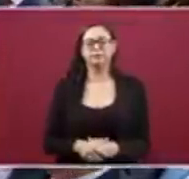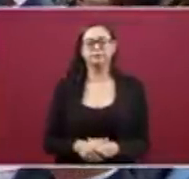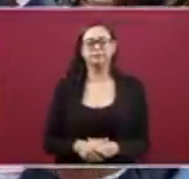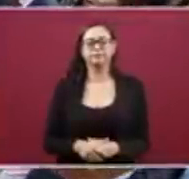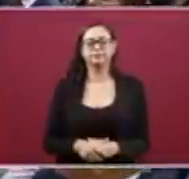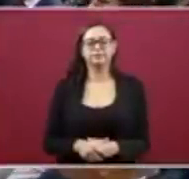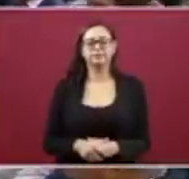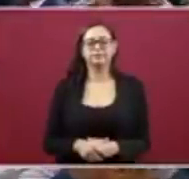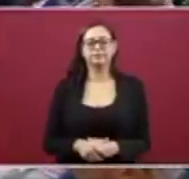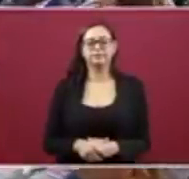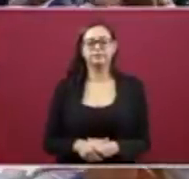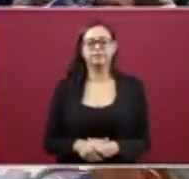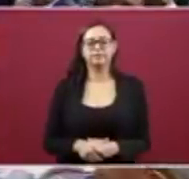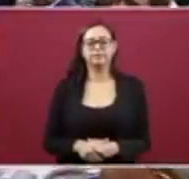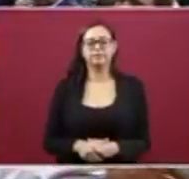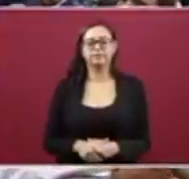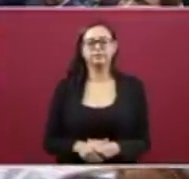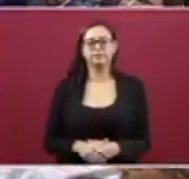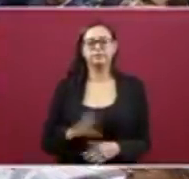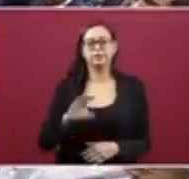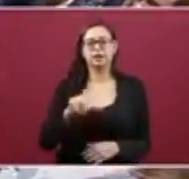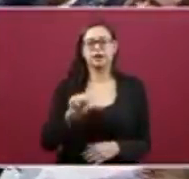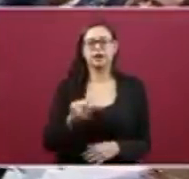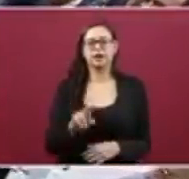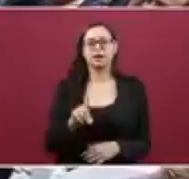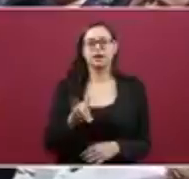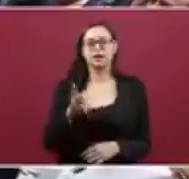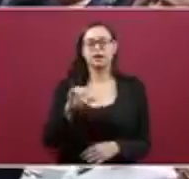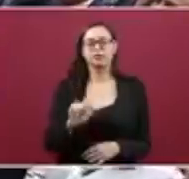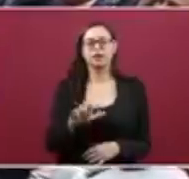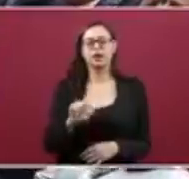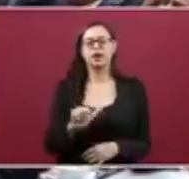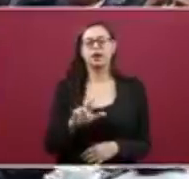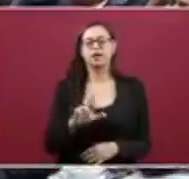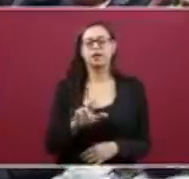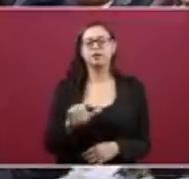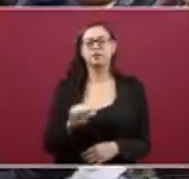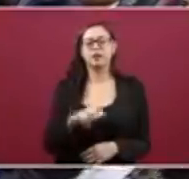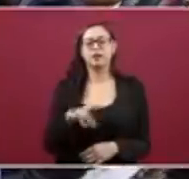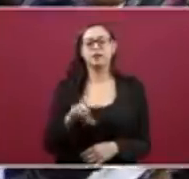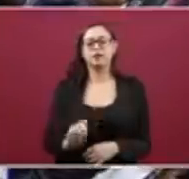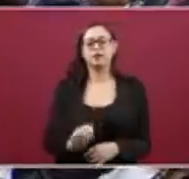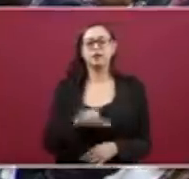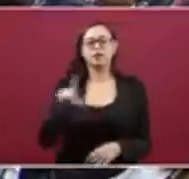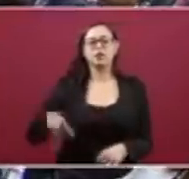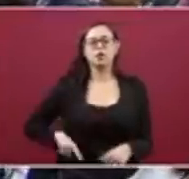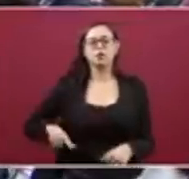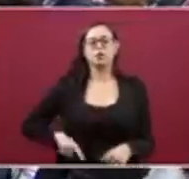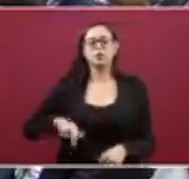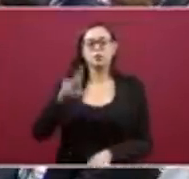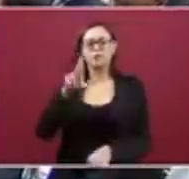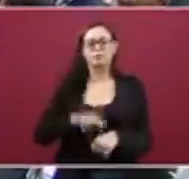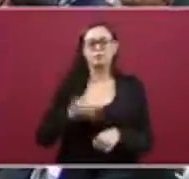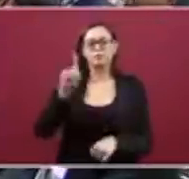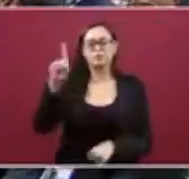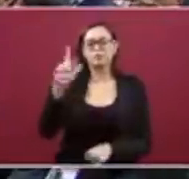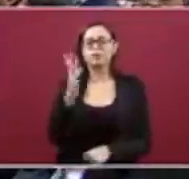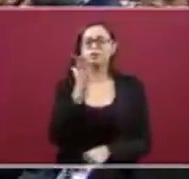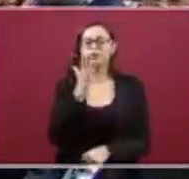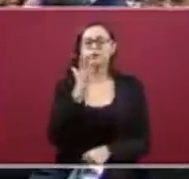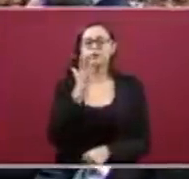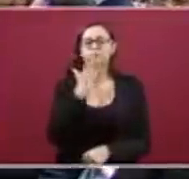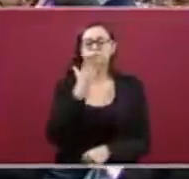claudia pávlovich arellano gobernadora del estado de sonora